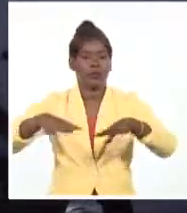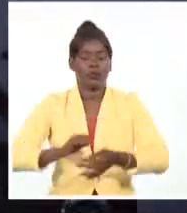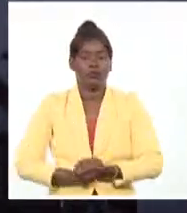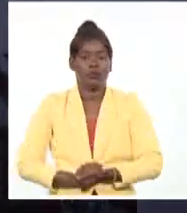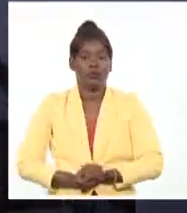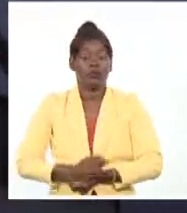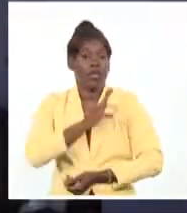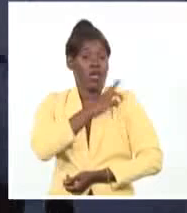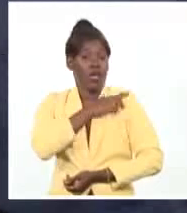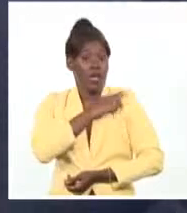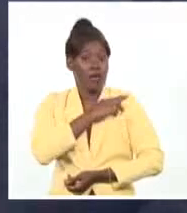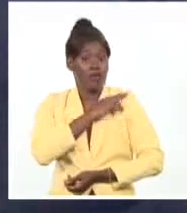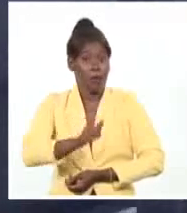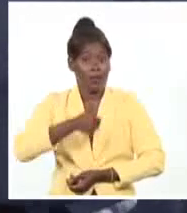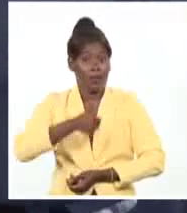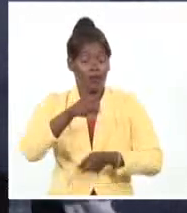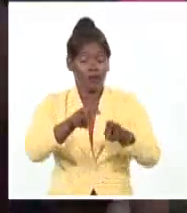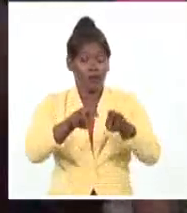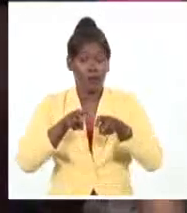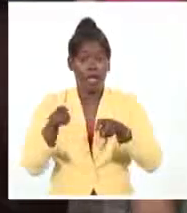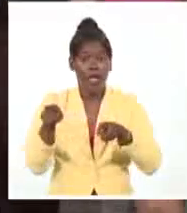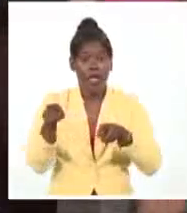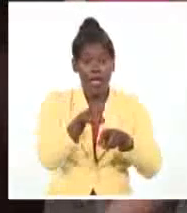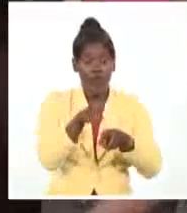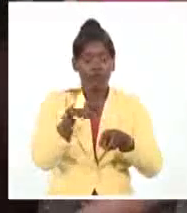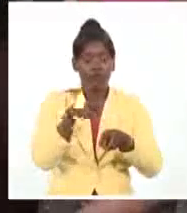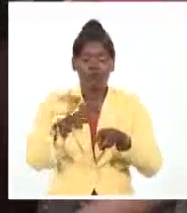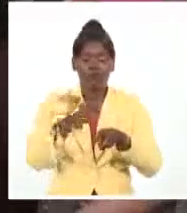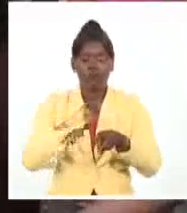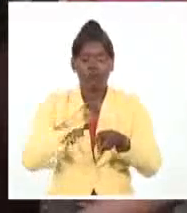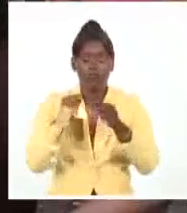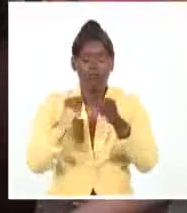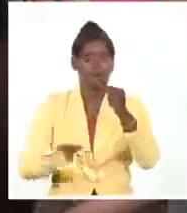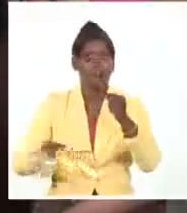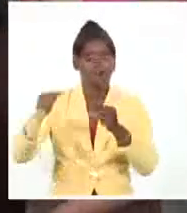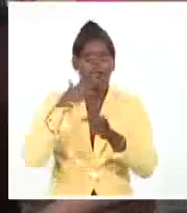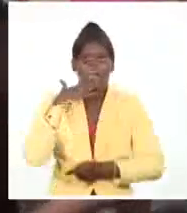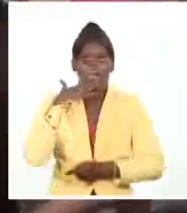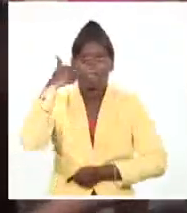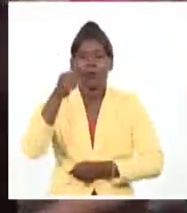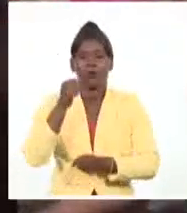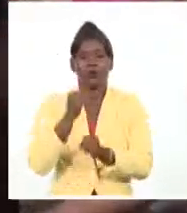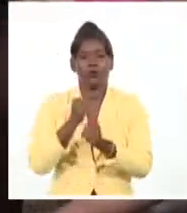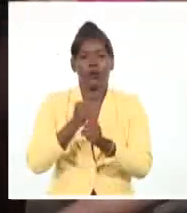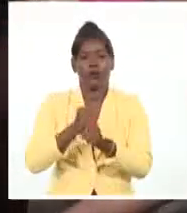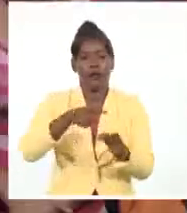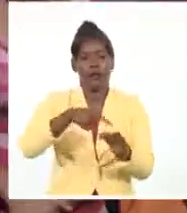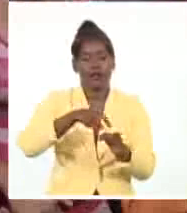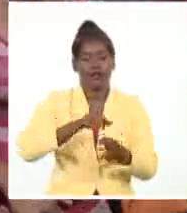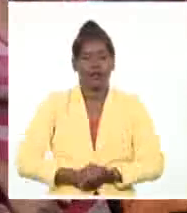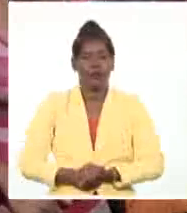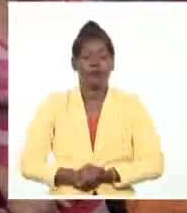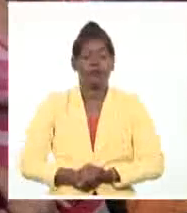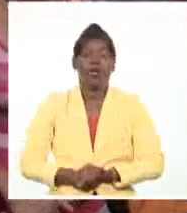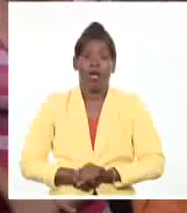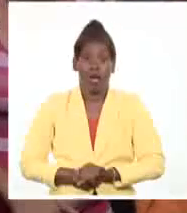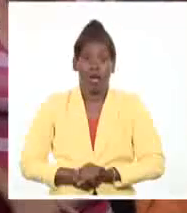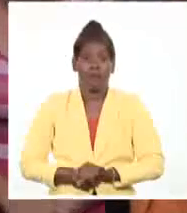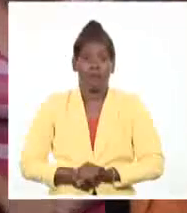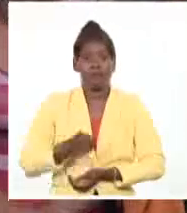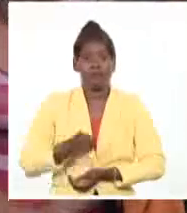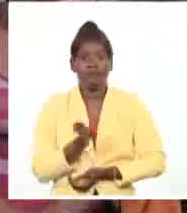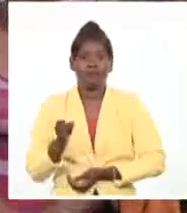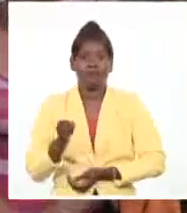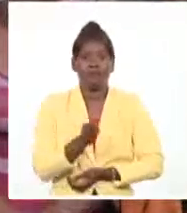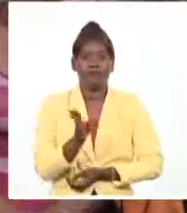debe convertirse en modelo de desarrollo local para el país. Finalmente visitó una de las comunidades en transformación. Allí compartió con el